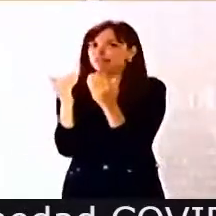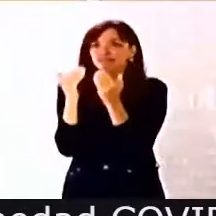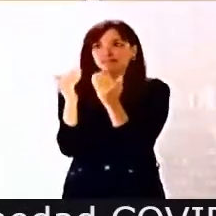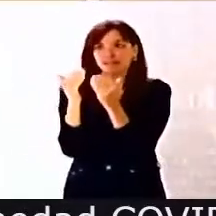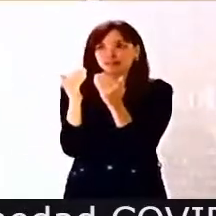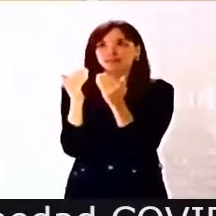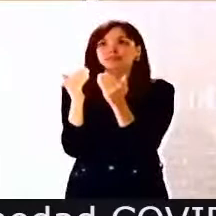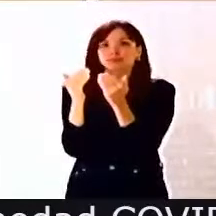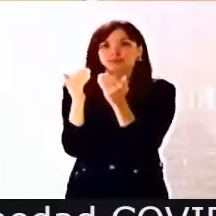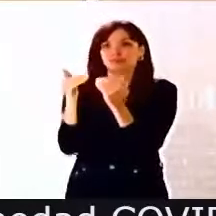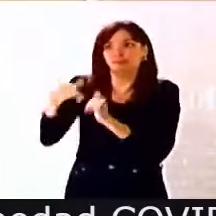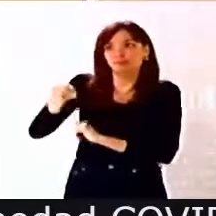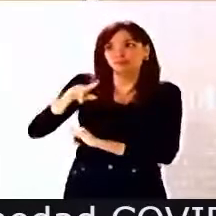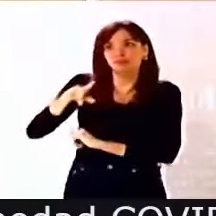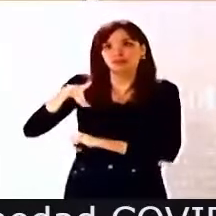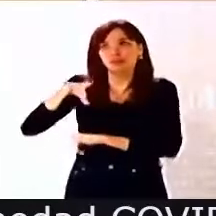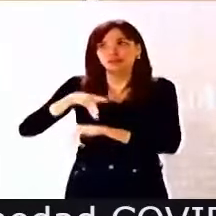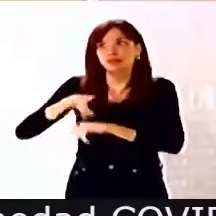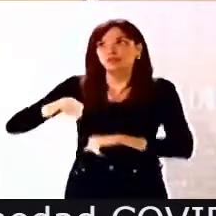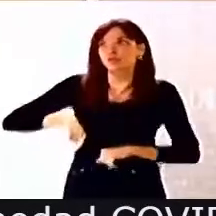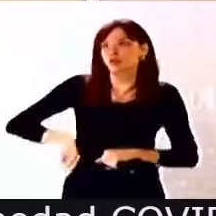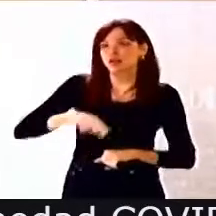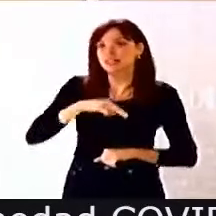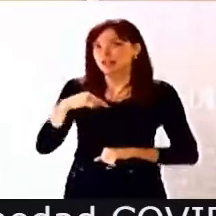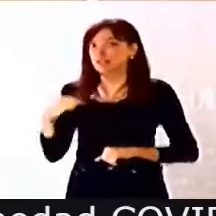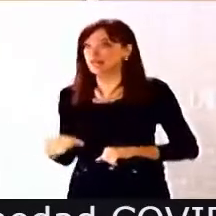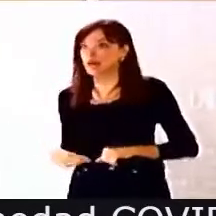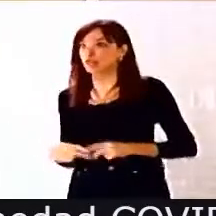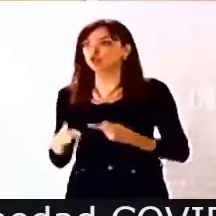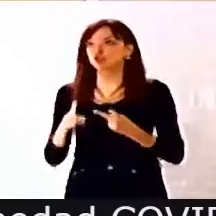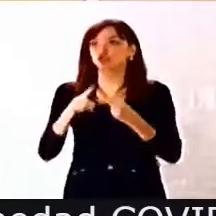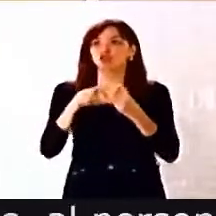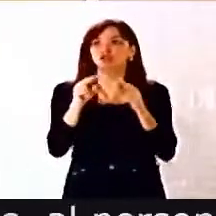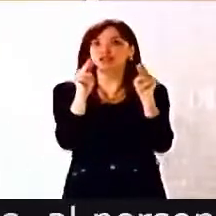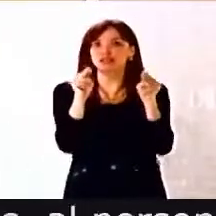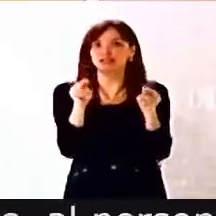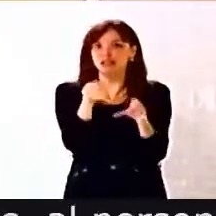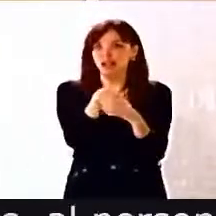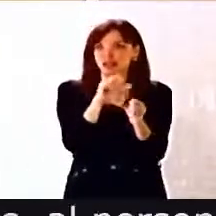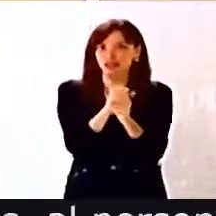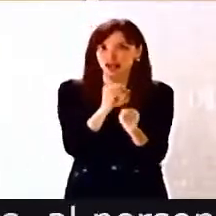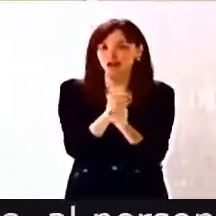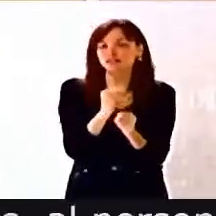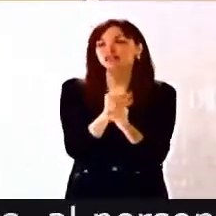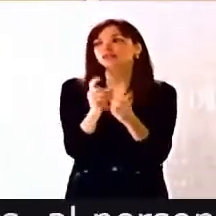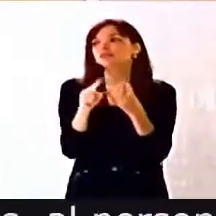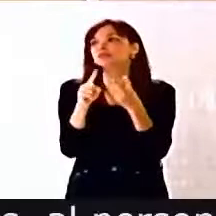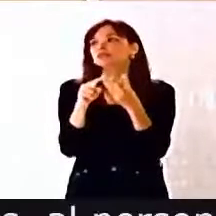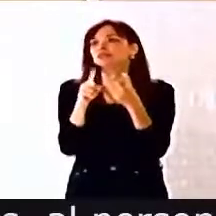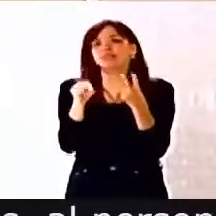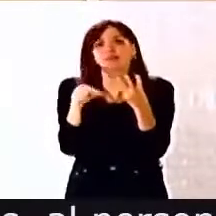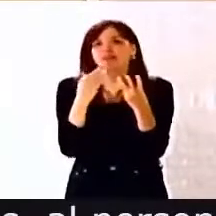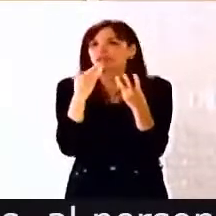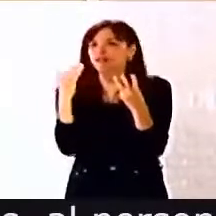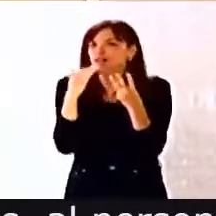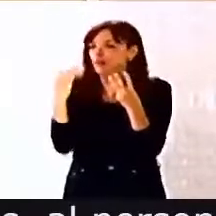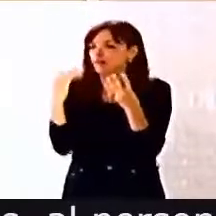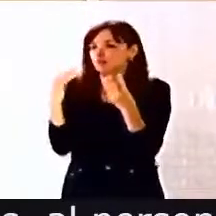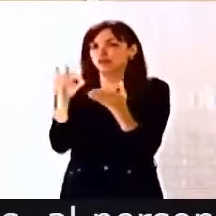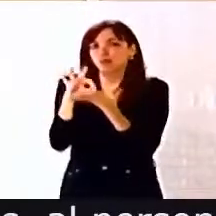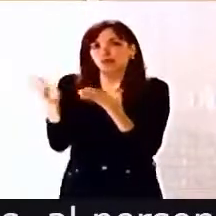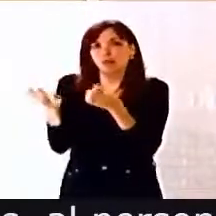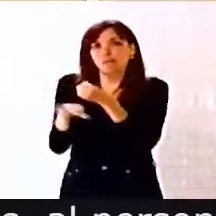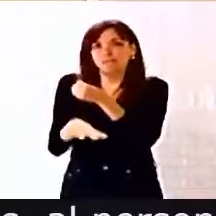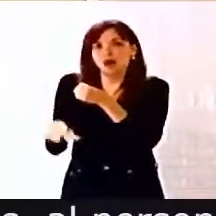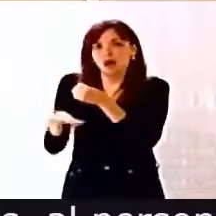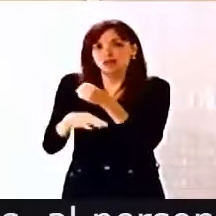los sanitarios, al personal de las residencias, quiero agradecerle también a todo el personal esencial,